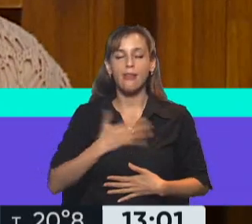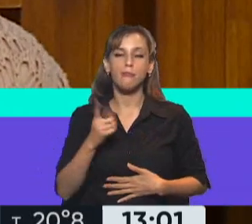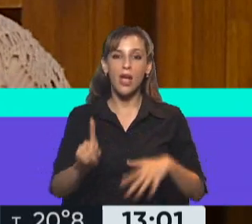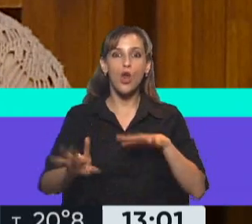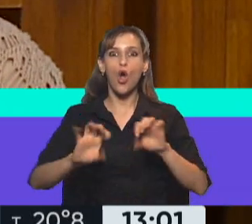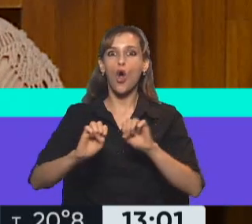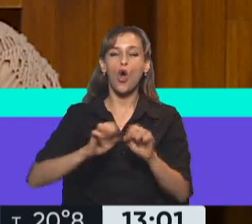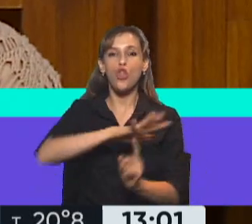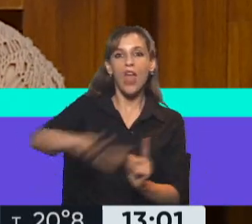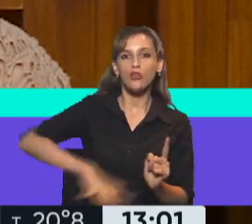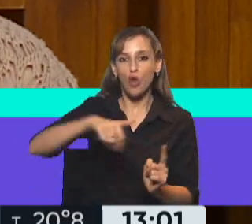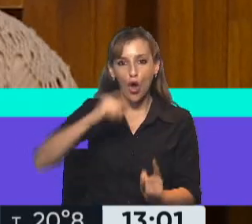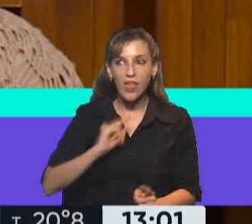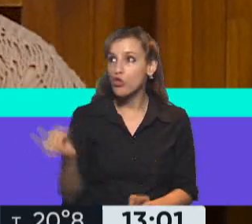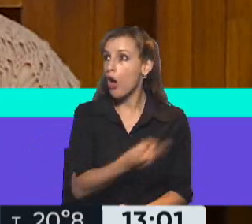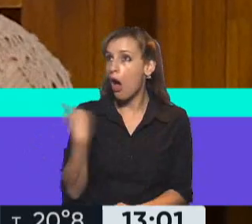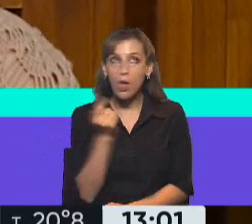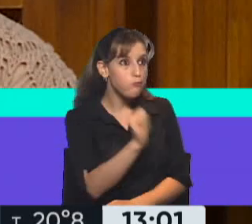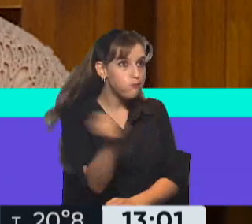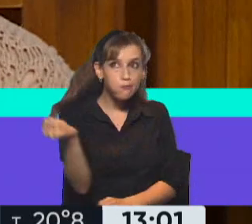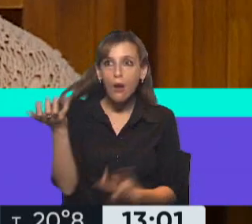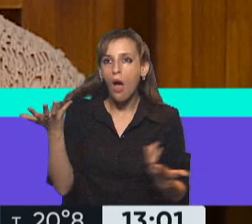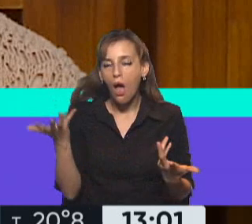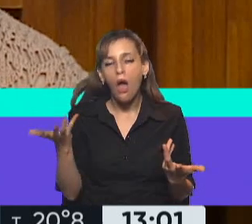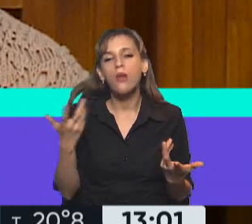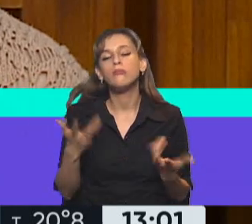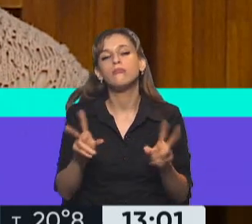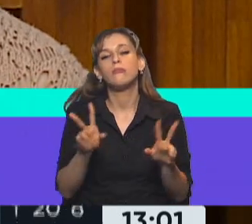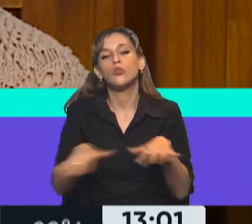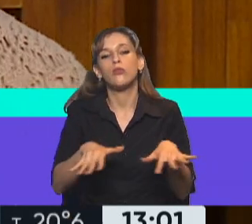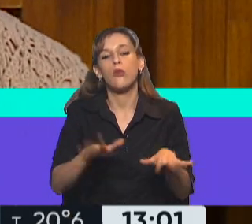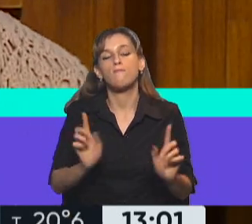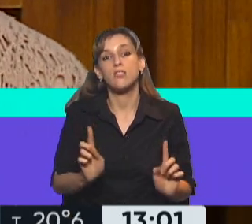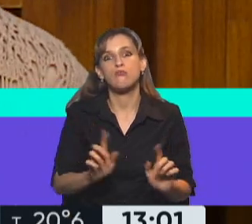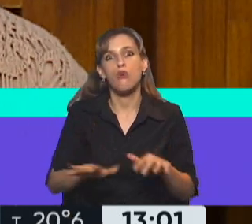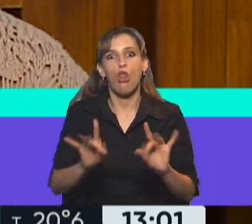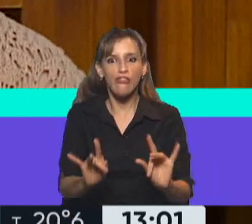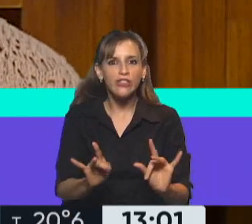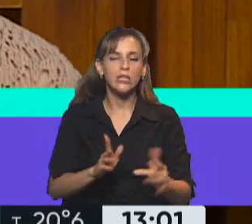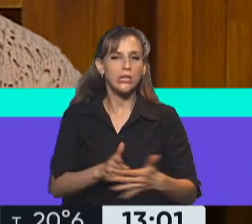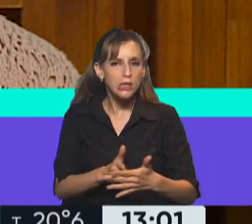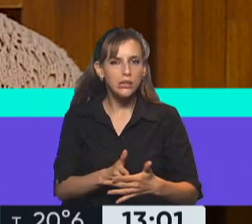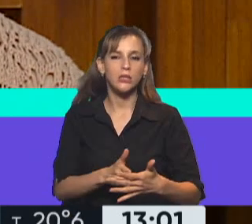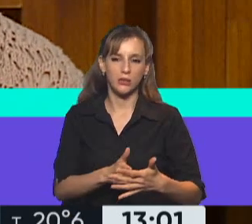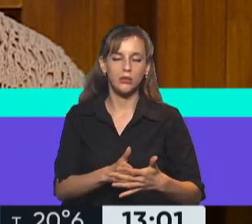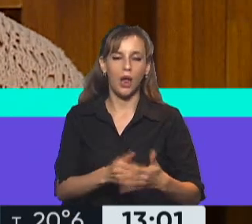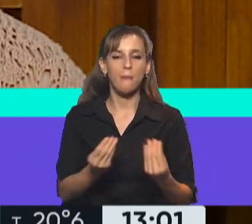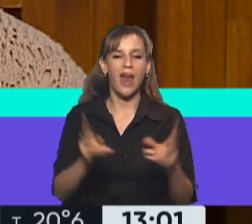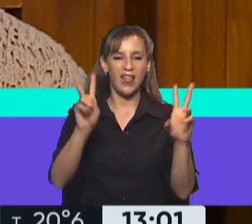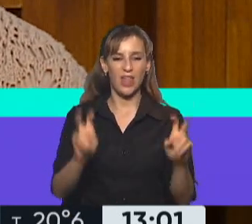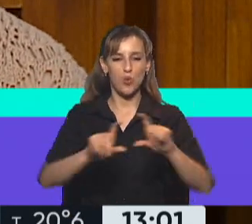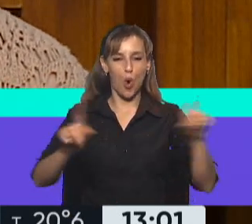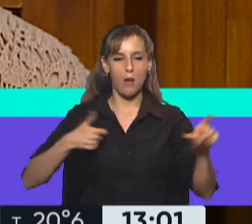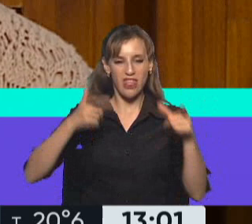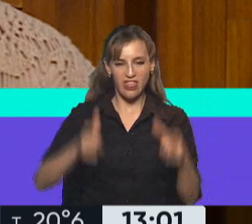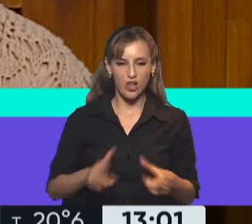que estamos viviendo también tomó una nueva dimensión y se resignificó para poder sortear estos momentos